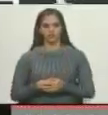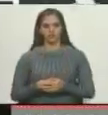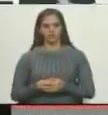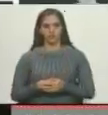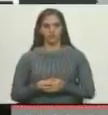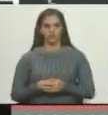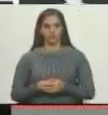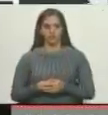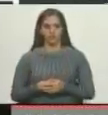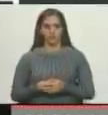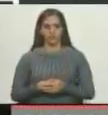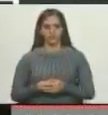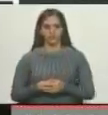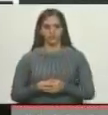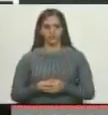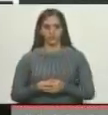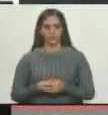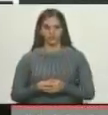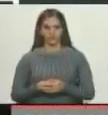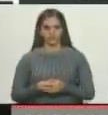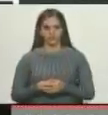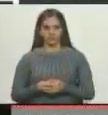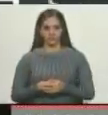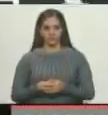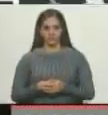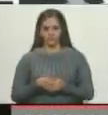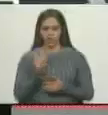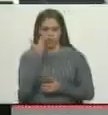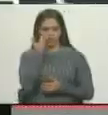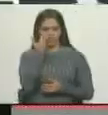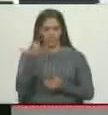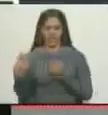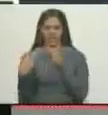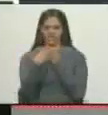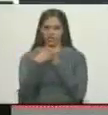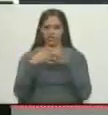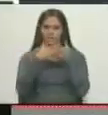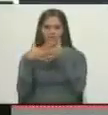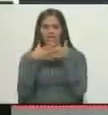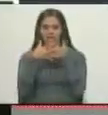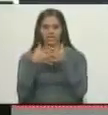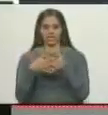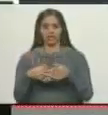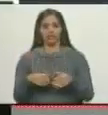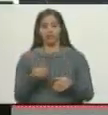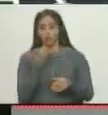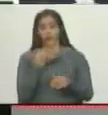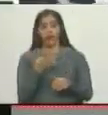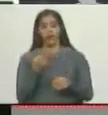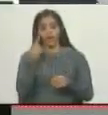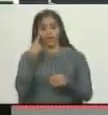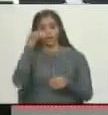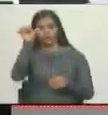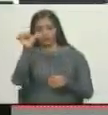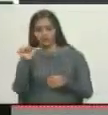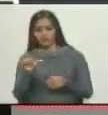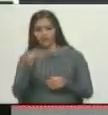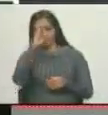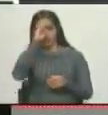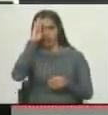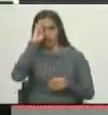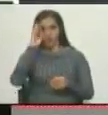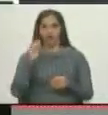Vulgar, vulgar agresión imperialista. Bueno, ahí estuve viendo, Diosdado, que leíste